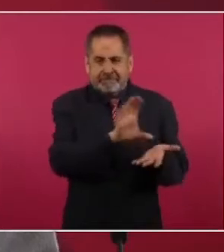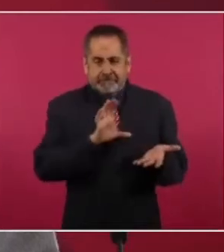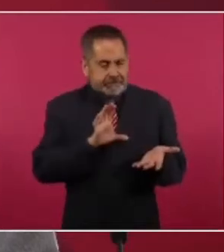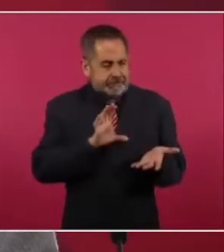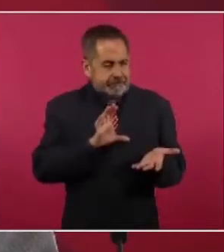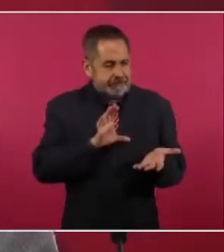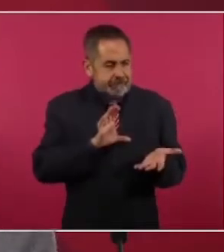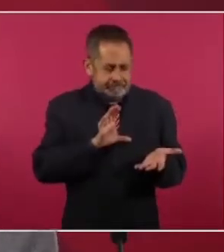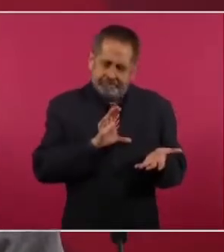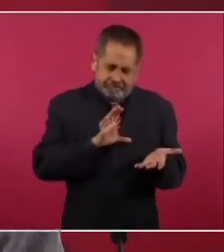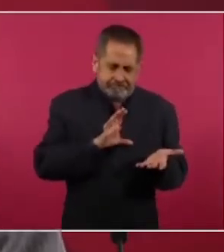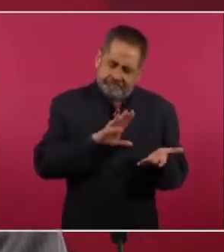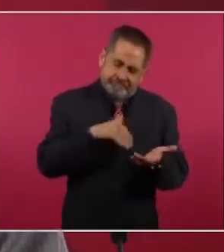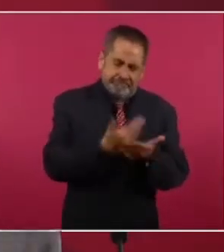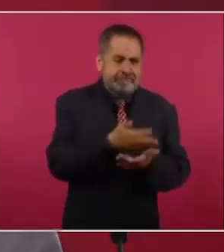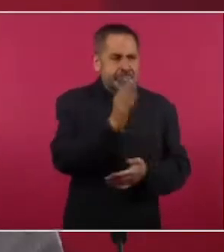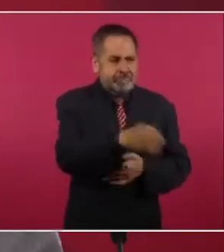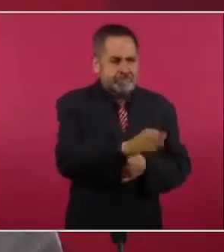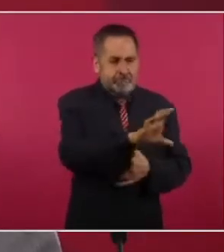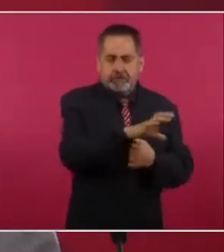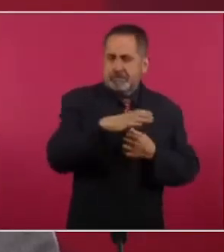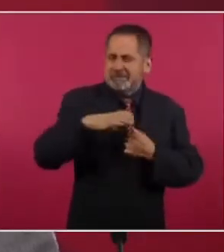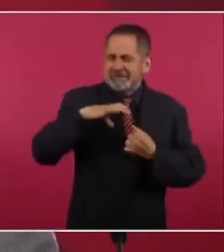no resisten las tentaciones,